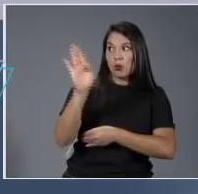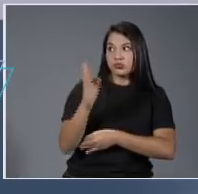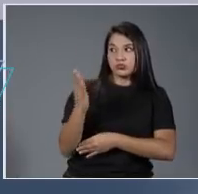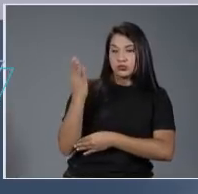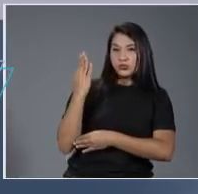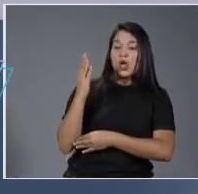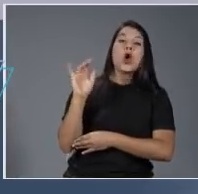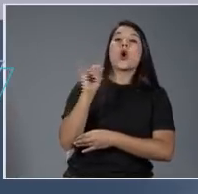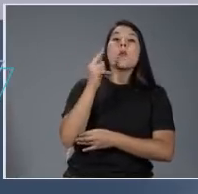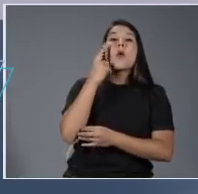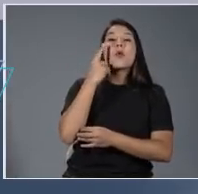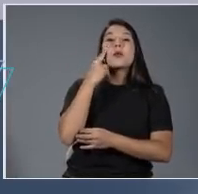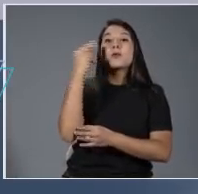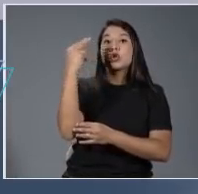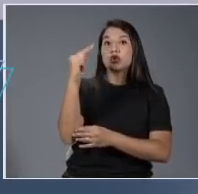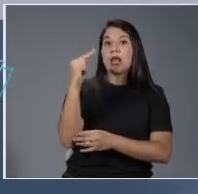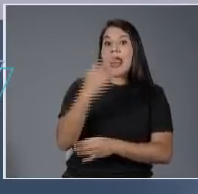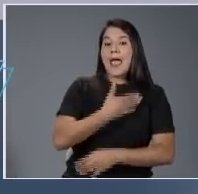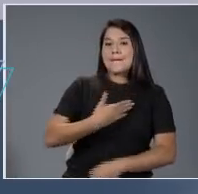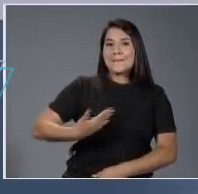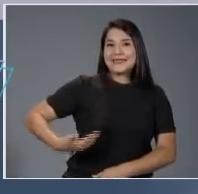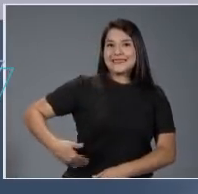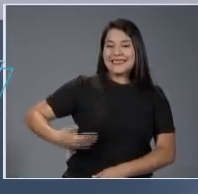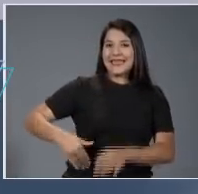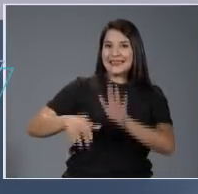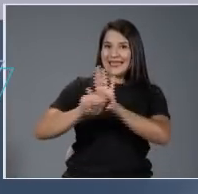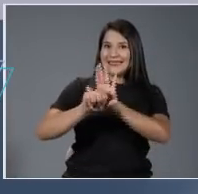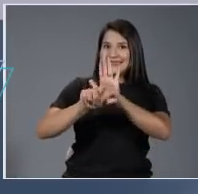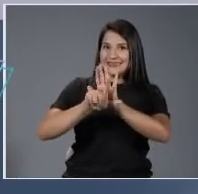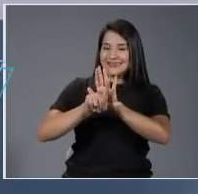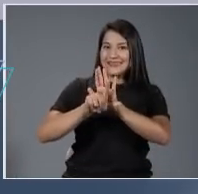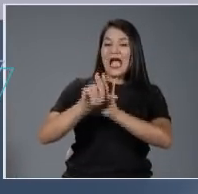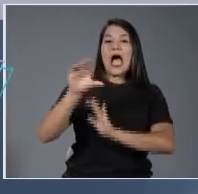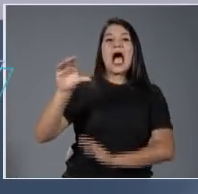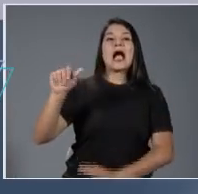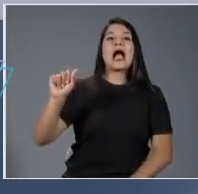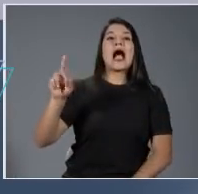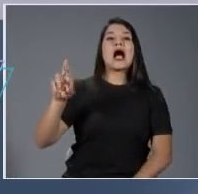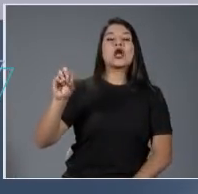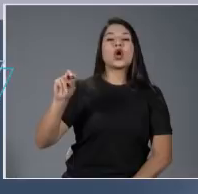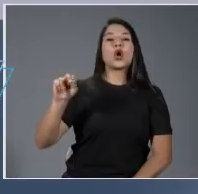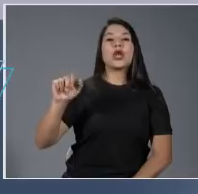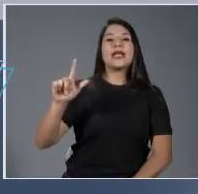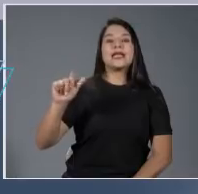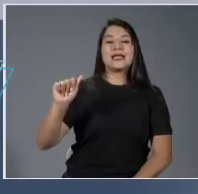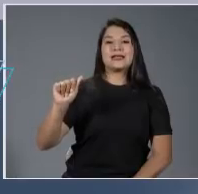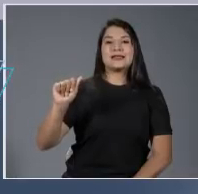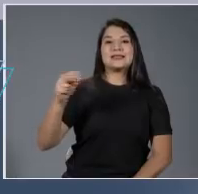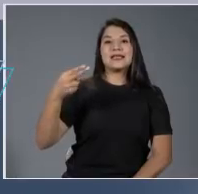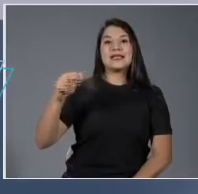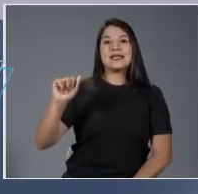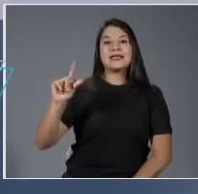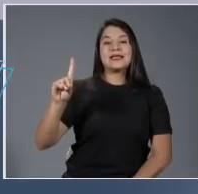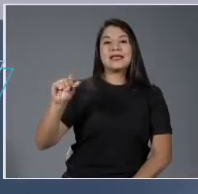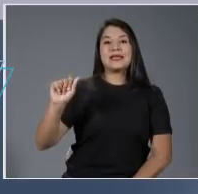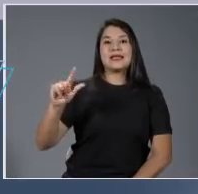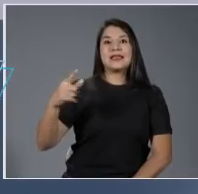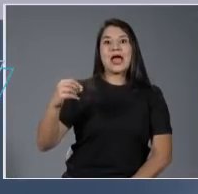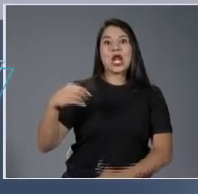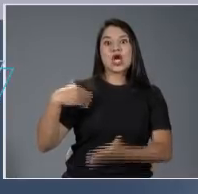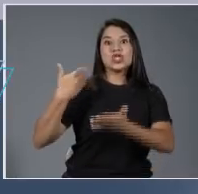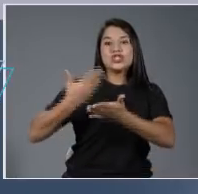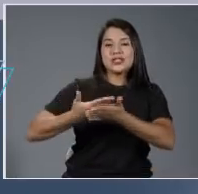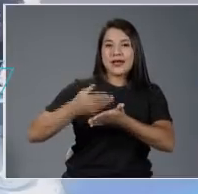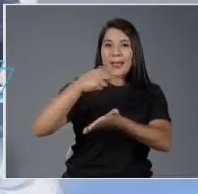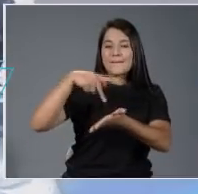noticia, que la presidenta de la Asamblea Legislativa, Carolina Hidalgo, llegue en bicicleta en compañía de otros integrantes,